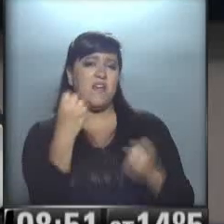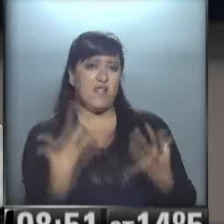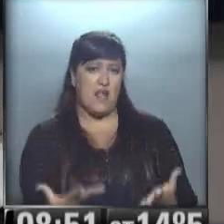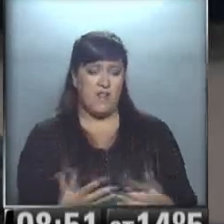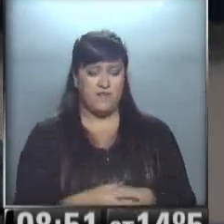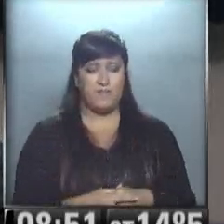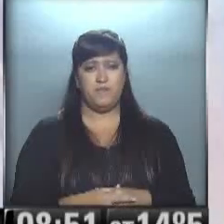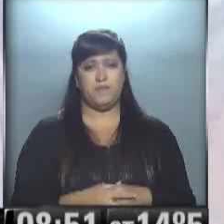dando la las circunstancias